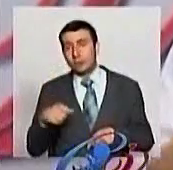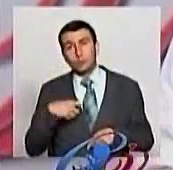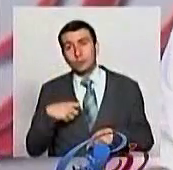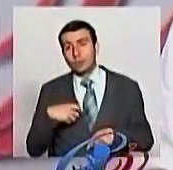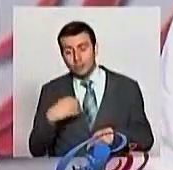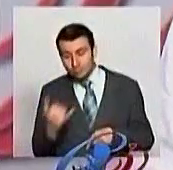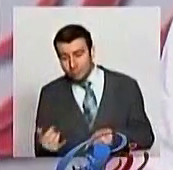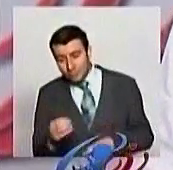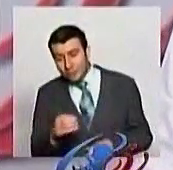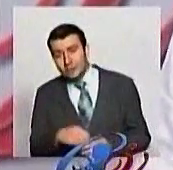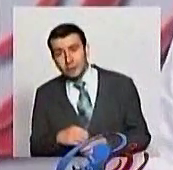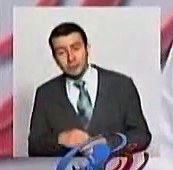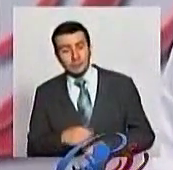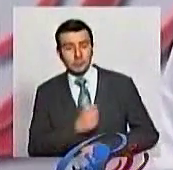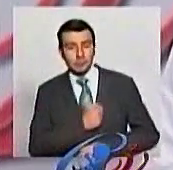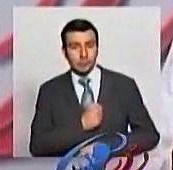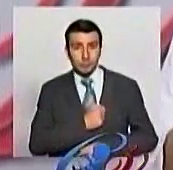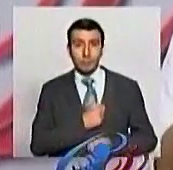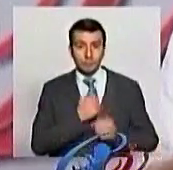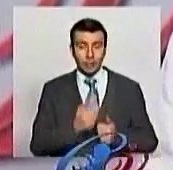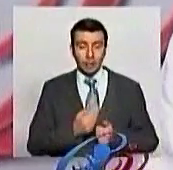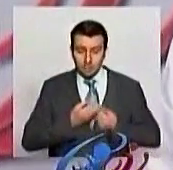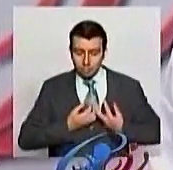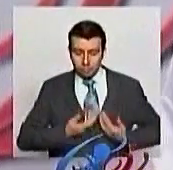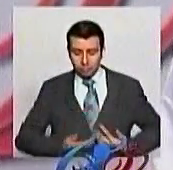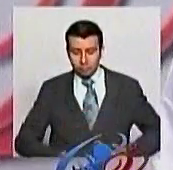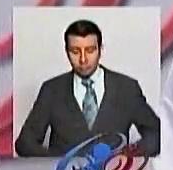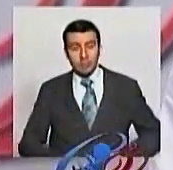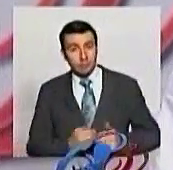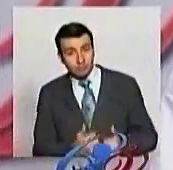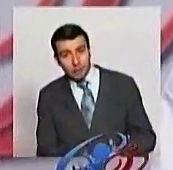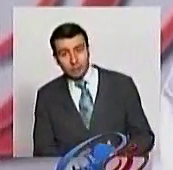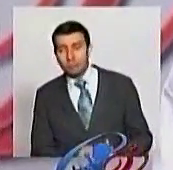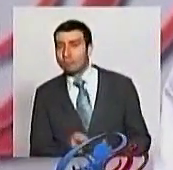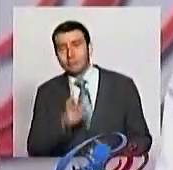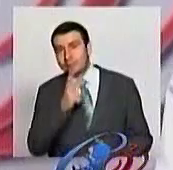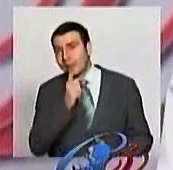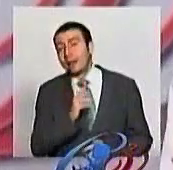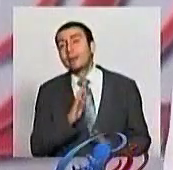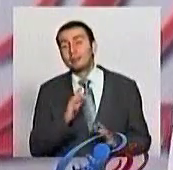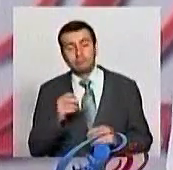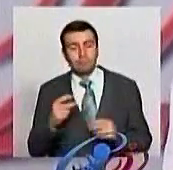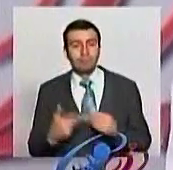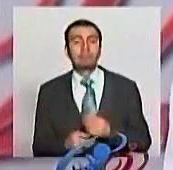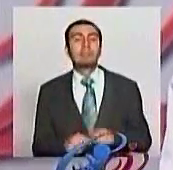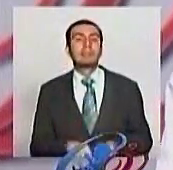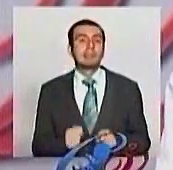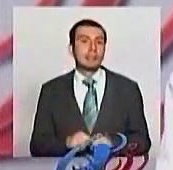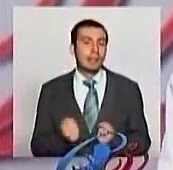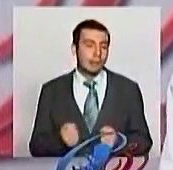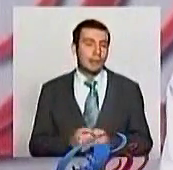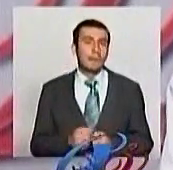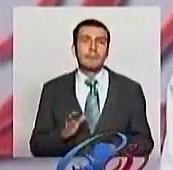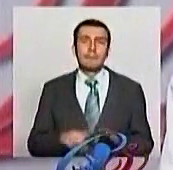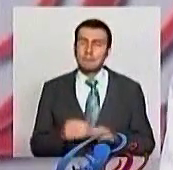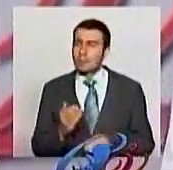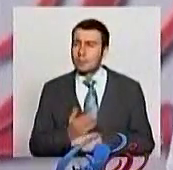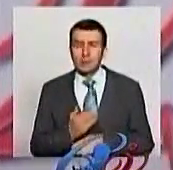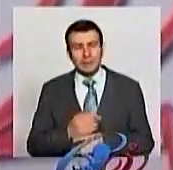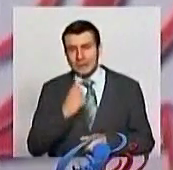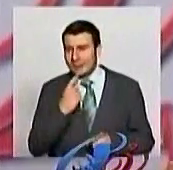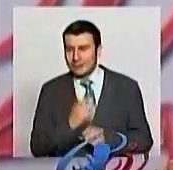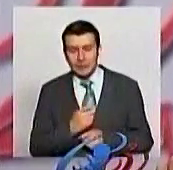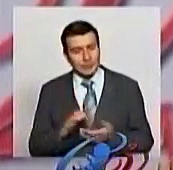un suplemento de oxígeno bueno hacia esos tejidos, ¿cierto? Entonces esas úlceras son demasiado difíciles